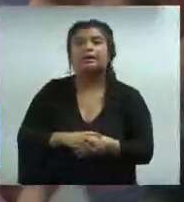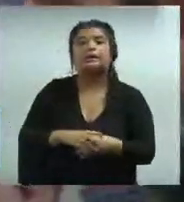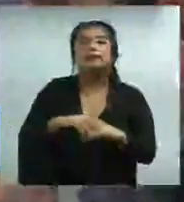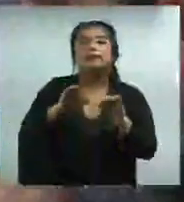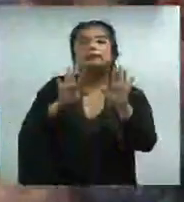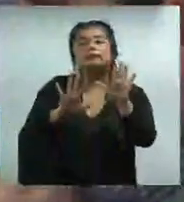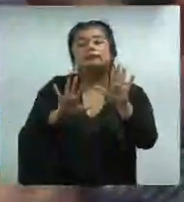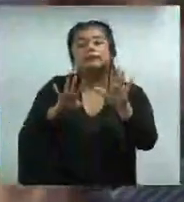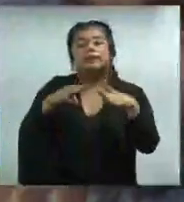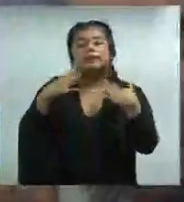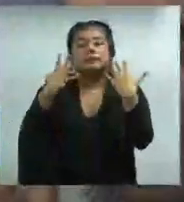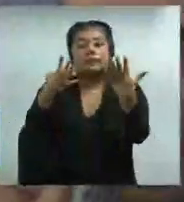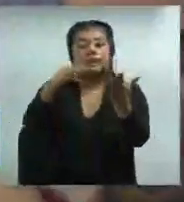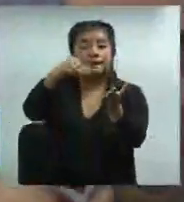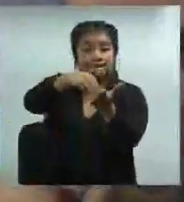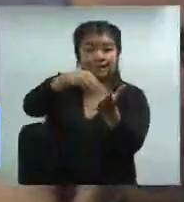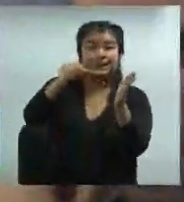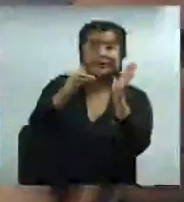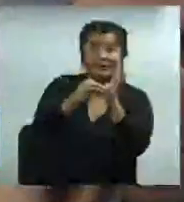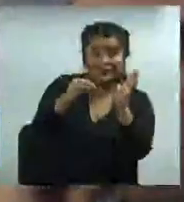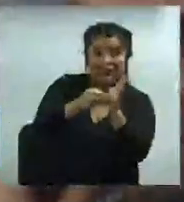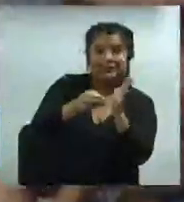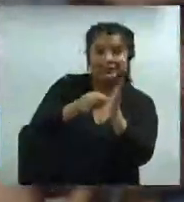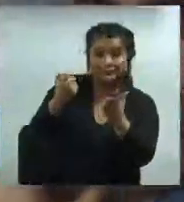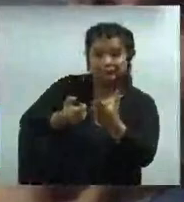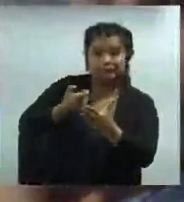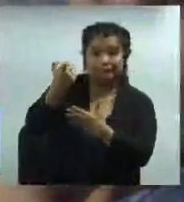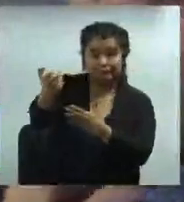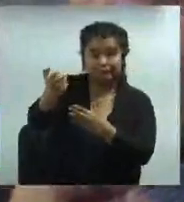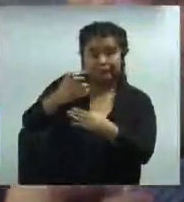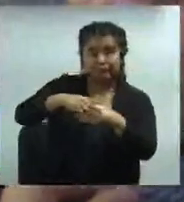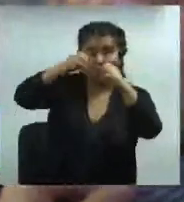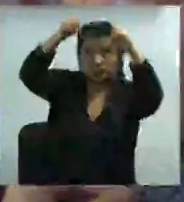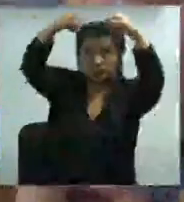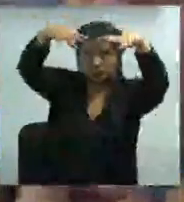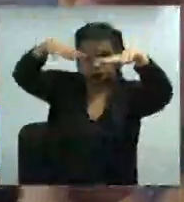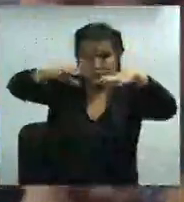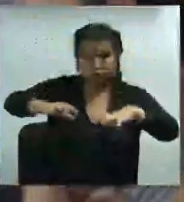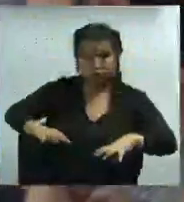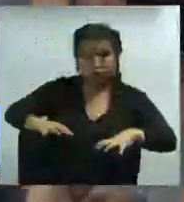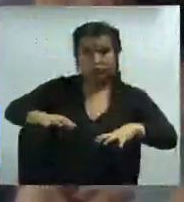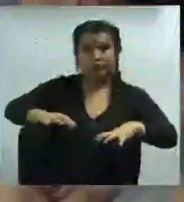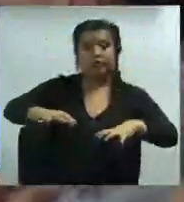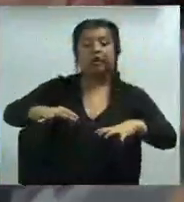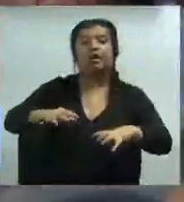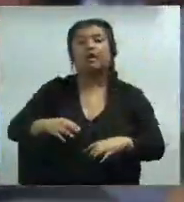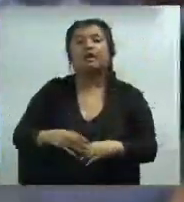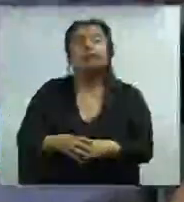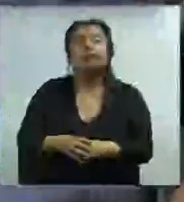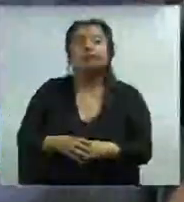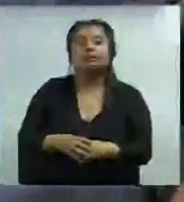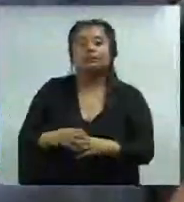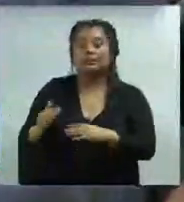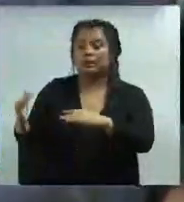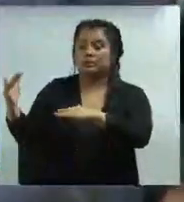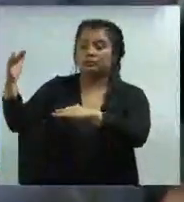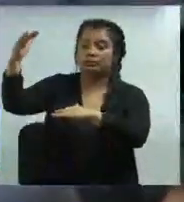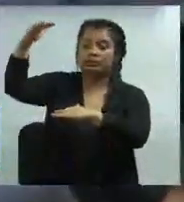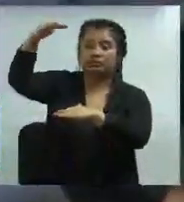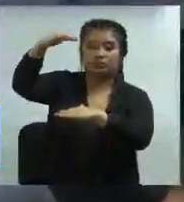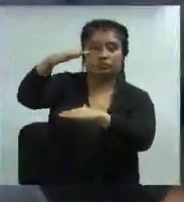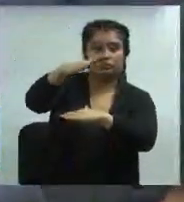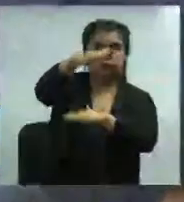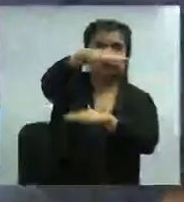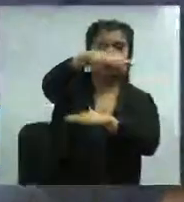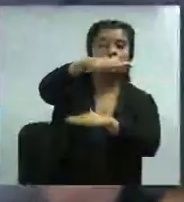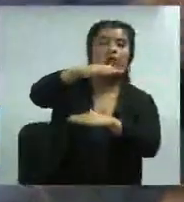19.500 quetzales, digamos, por descarga, en lo que levanta ahí de Santa Elena y va al área de la Laguna del